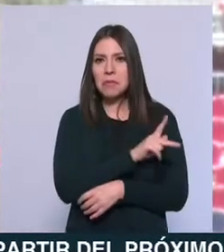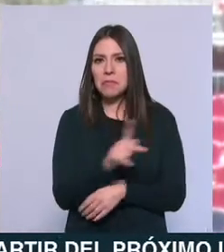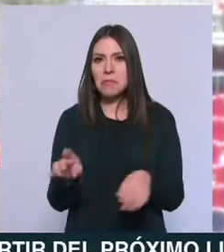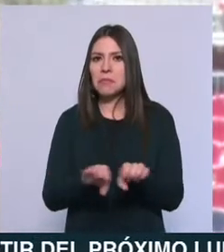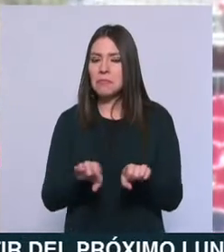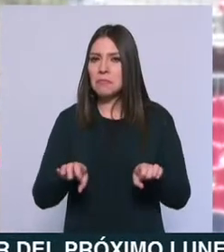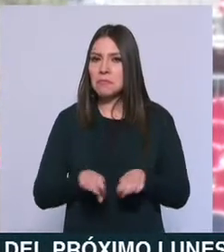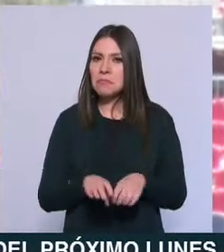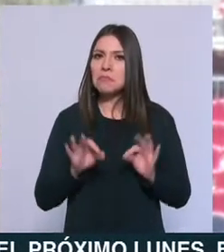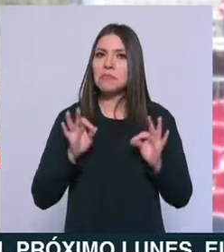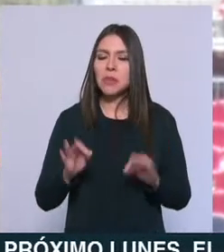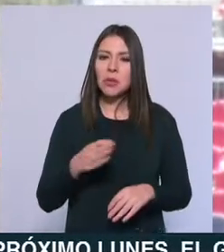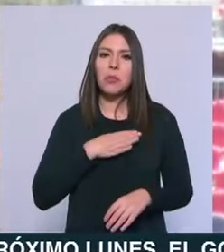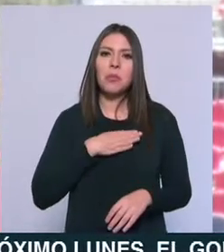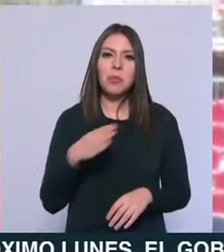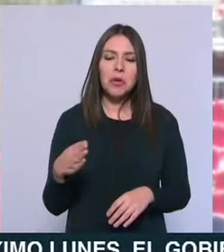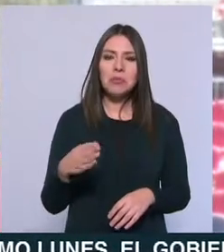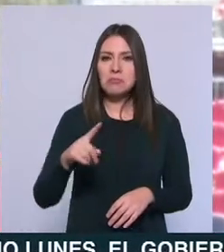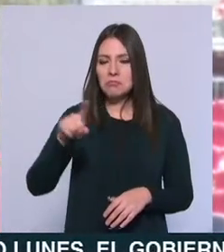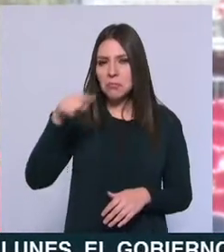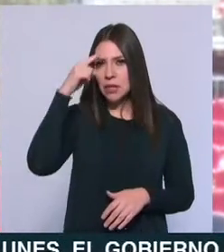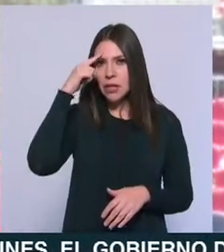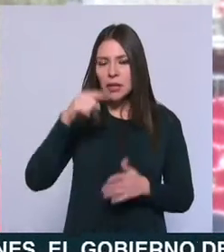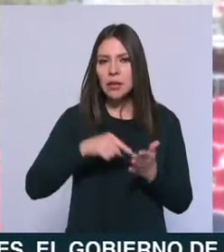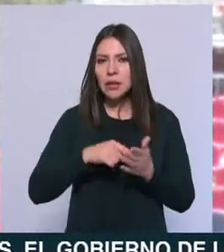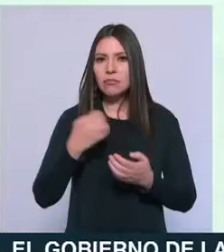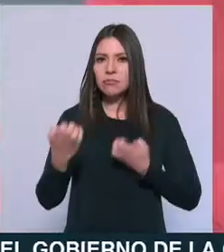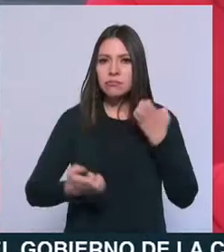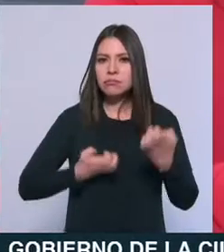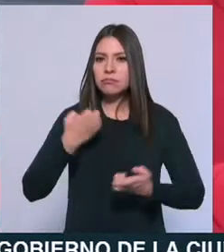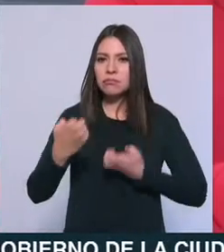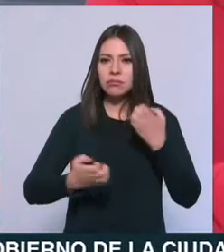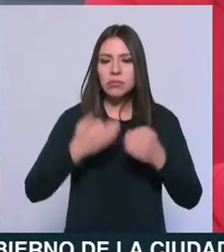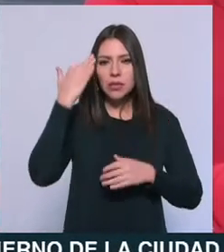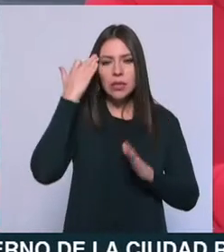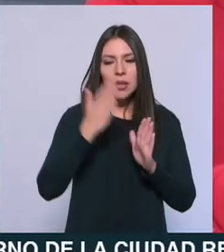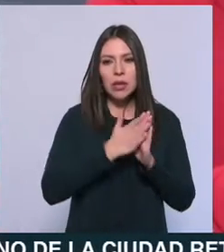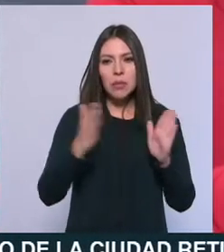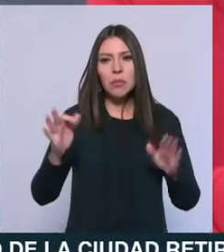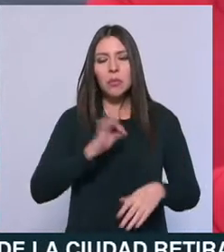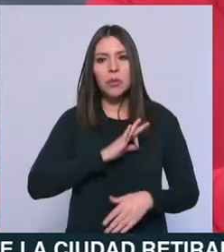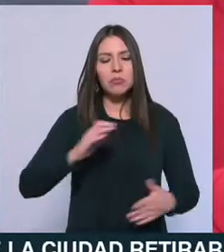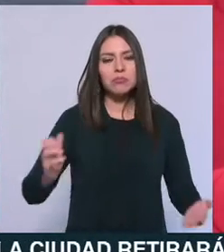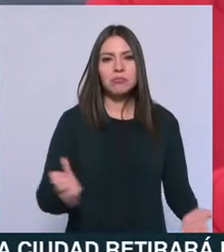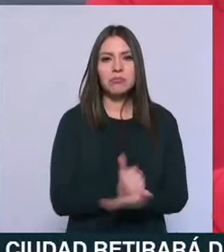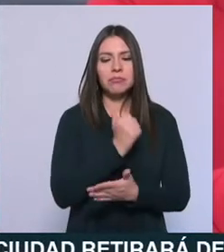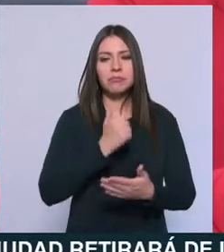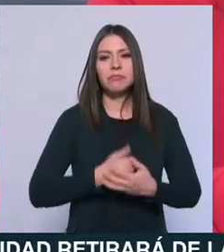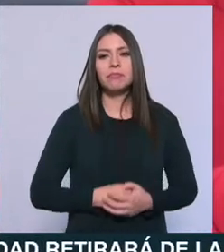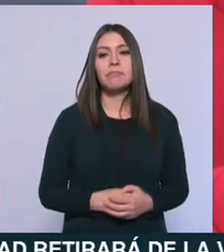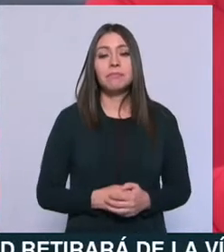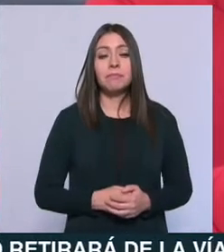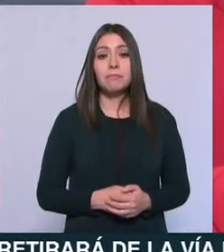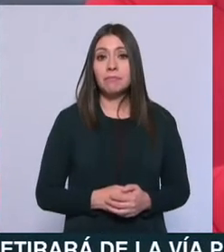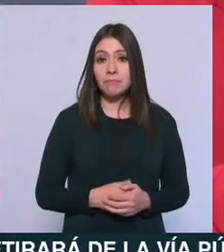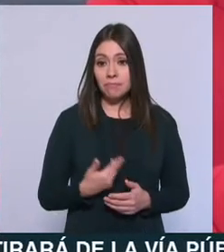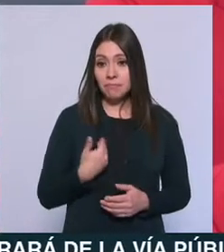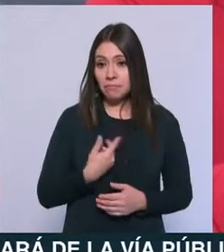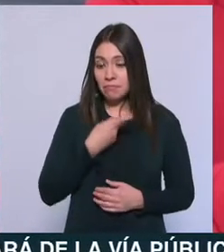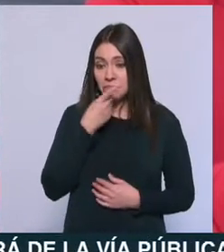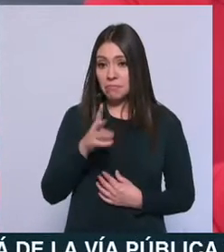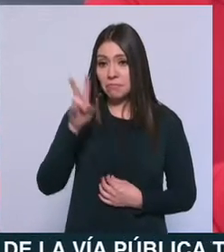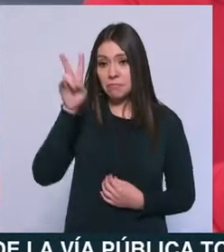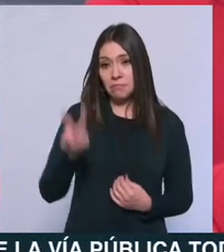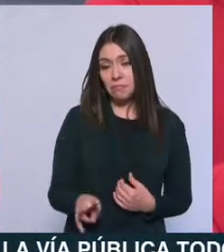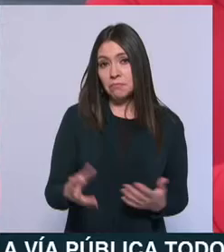vamos a trabajar durante toda la temporada para que así sea. Si les digo la verdad, este estadio a lo mejor